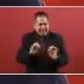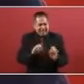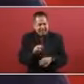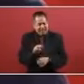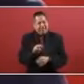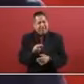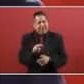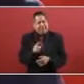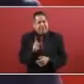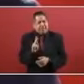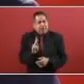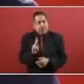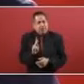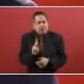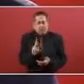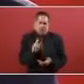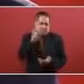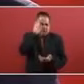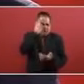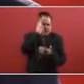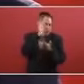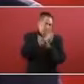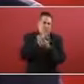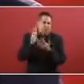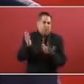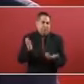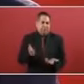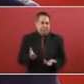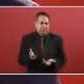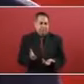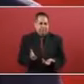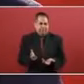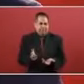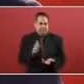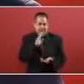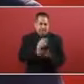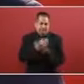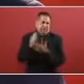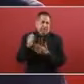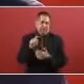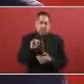Es que se pasaron, y